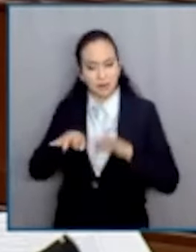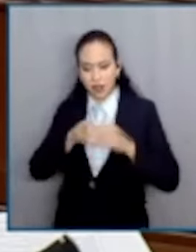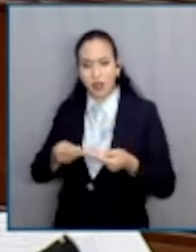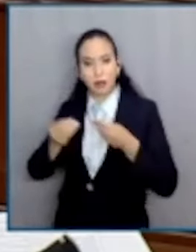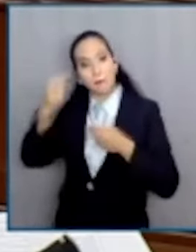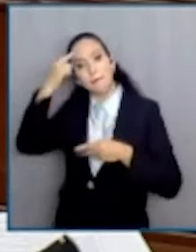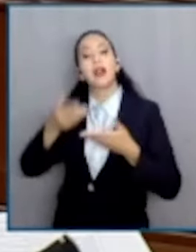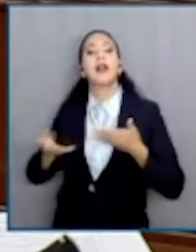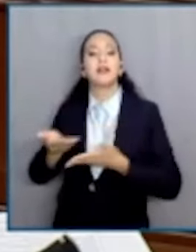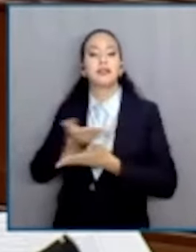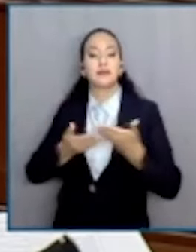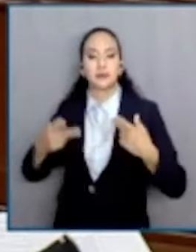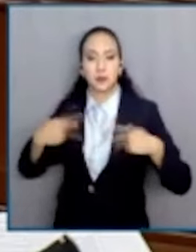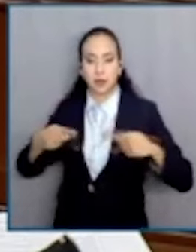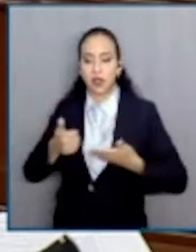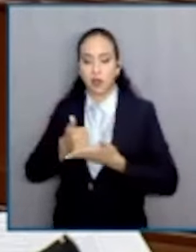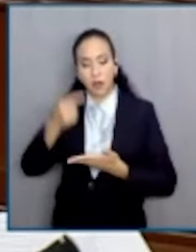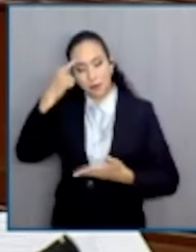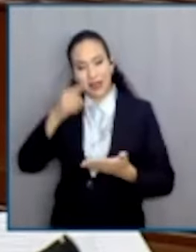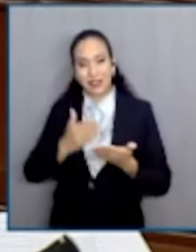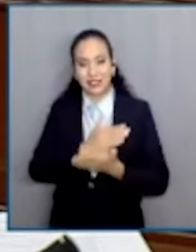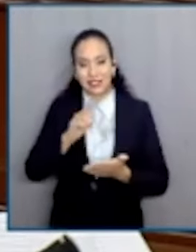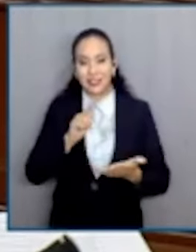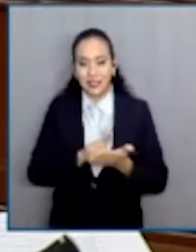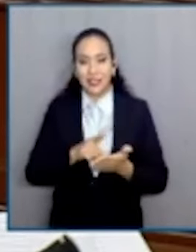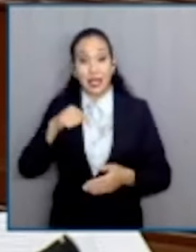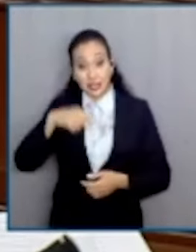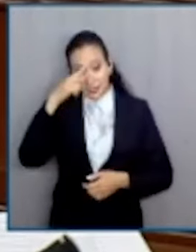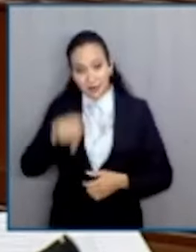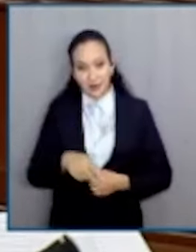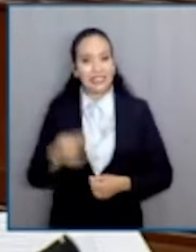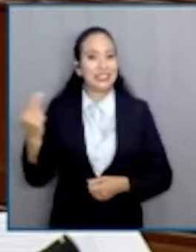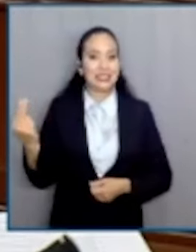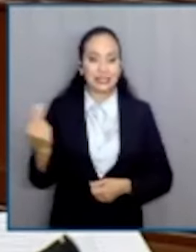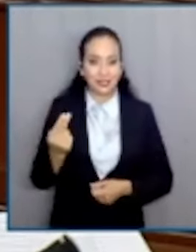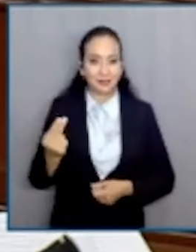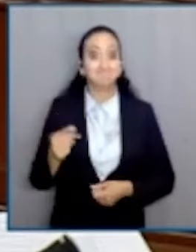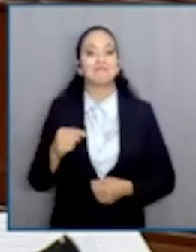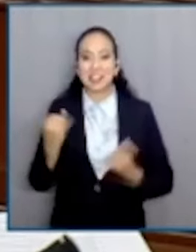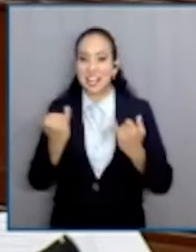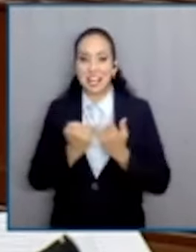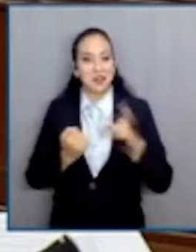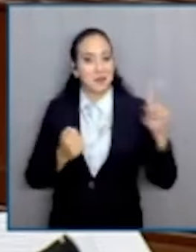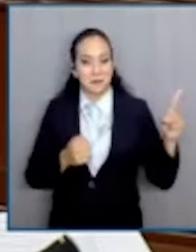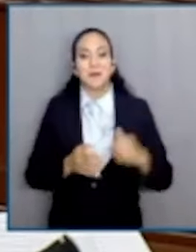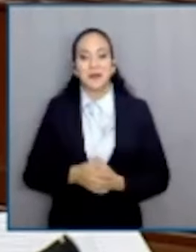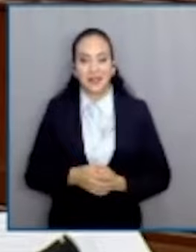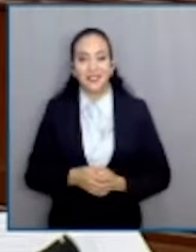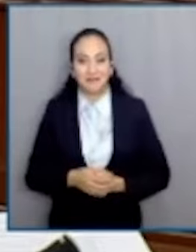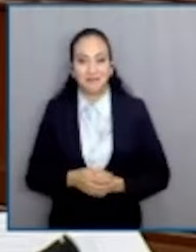impartición de Justicia Federal en nuestro país y se requiere que tengan las condiciones de seguridad y